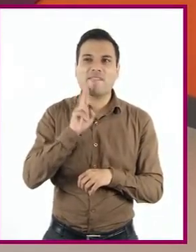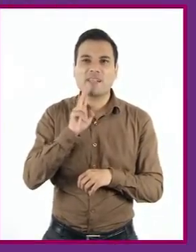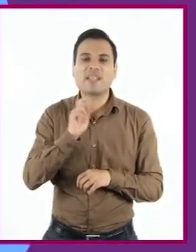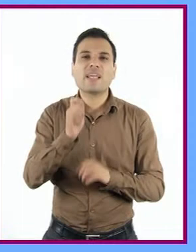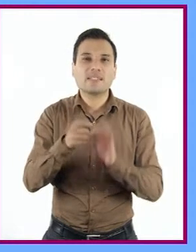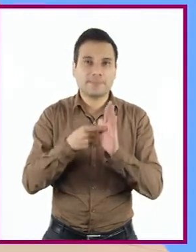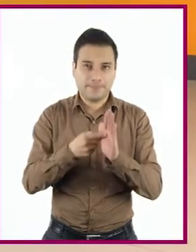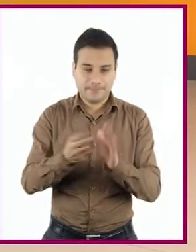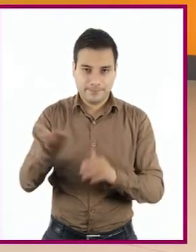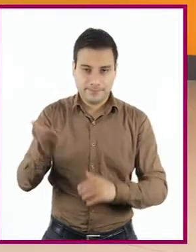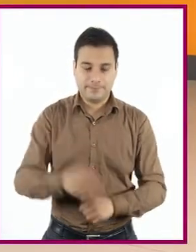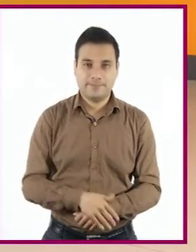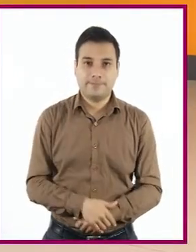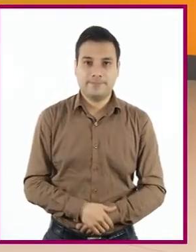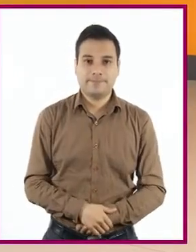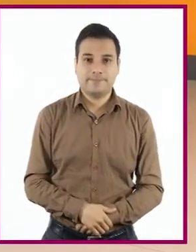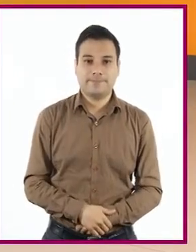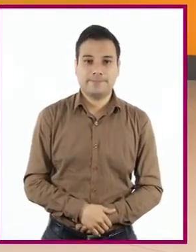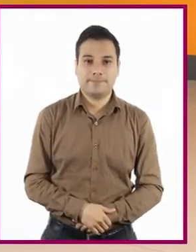presentado?